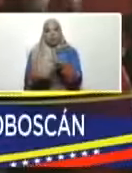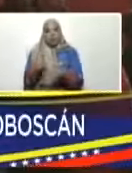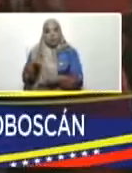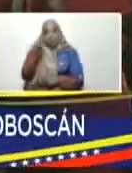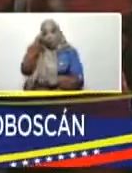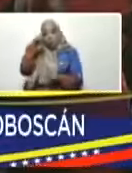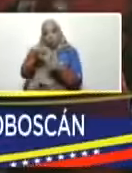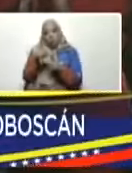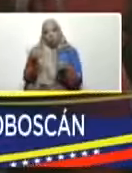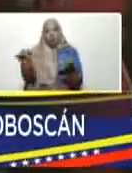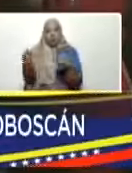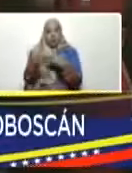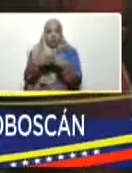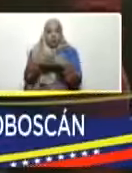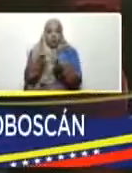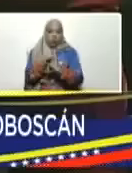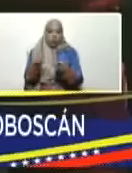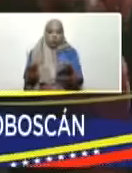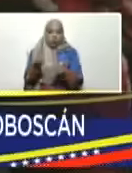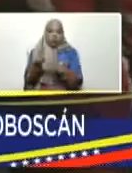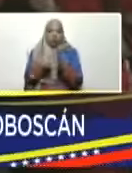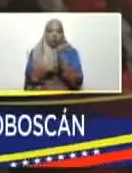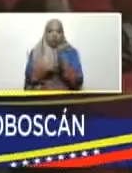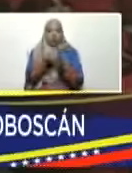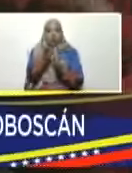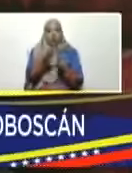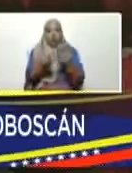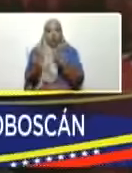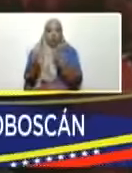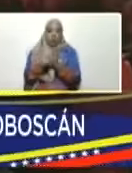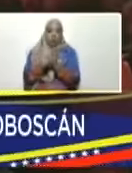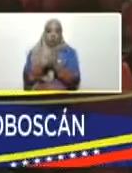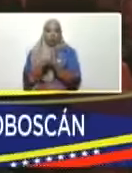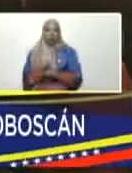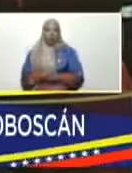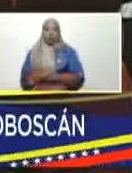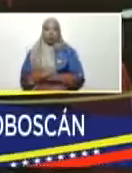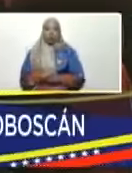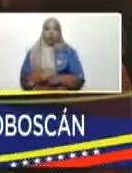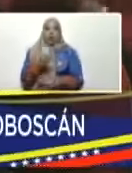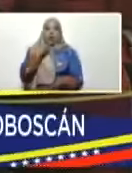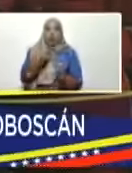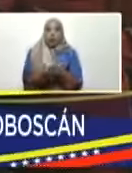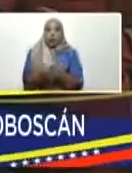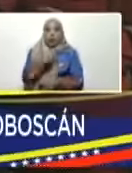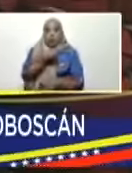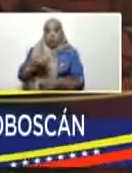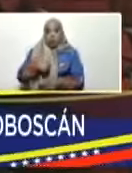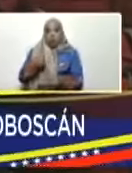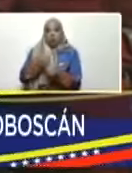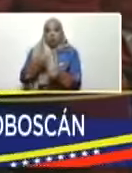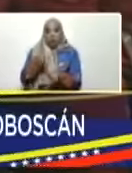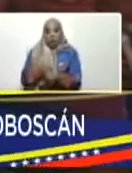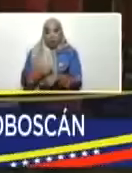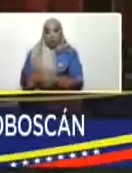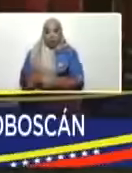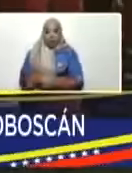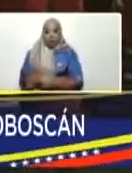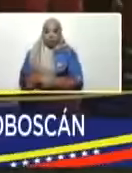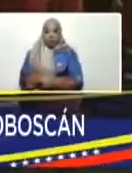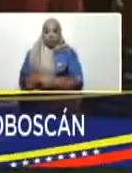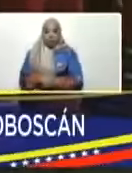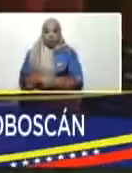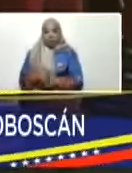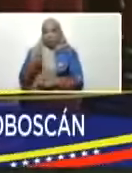miras a un cierre de año en más de 90 mil barriles. Eso es gracias al esfuerzo de los trabajadores. Yo que